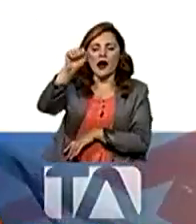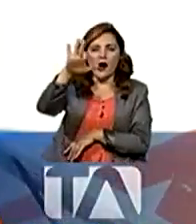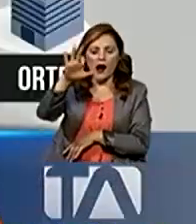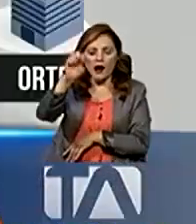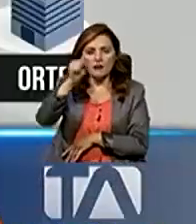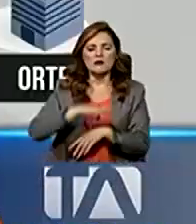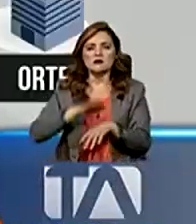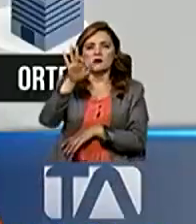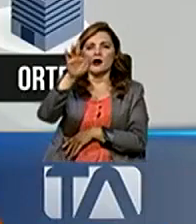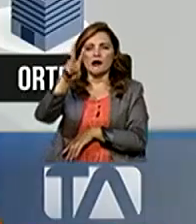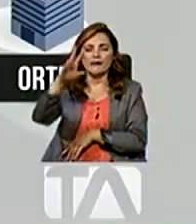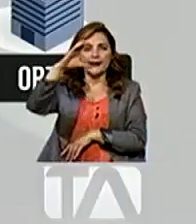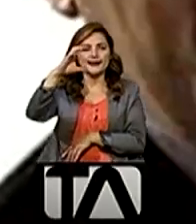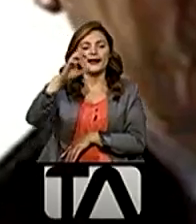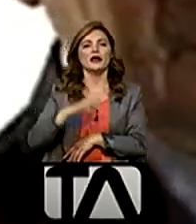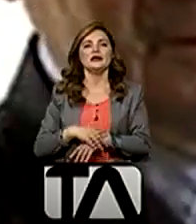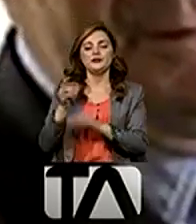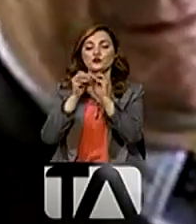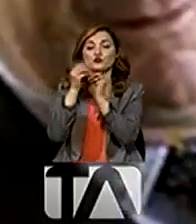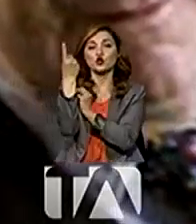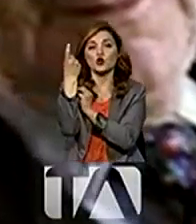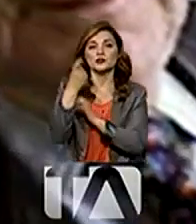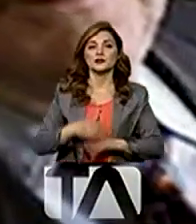Televicentro a través de Canal 11.